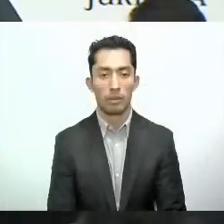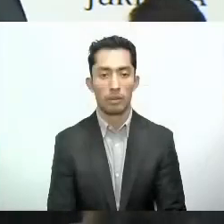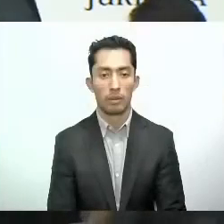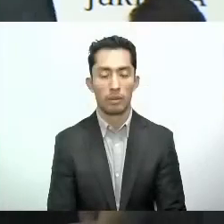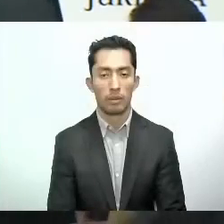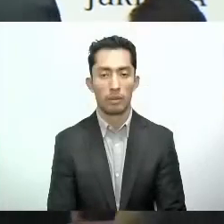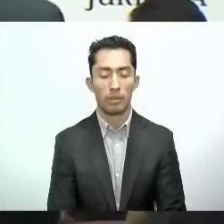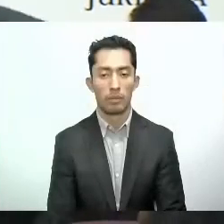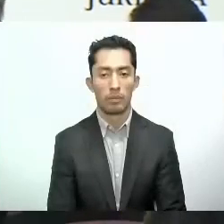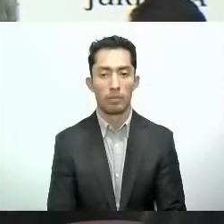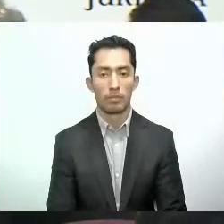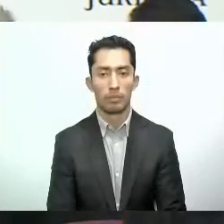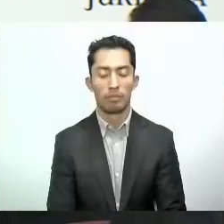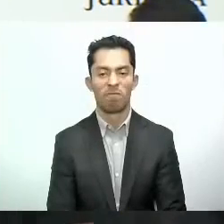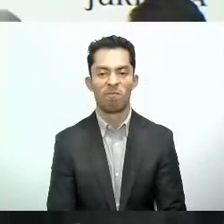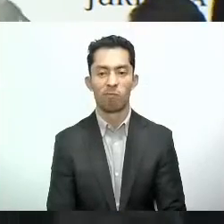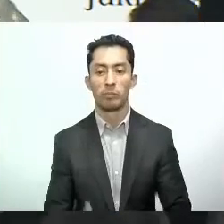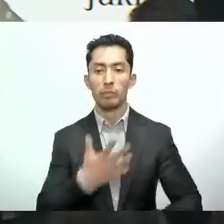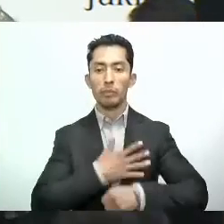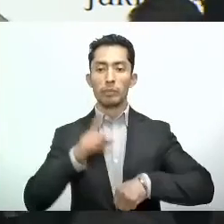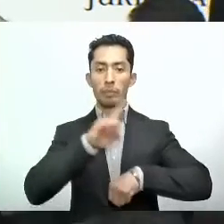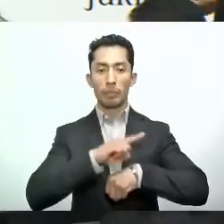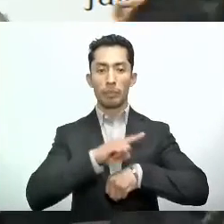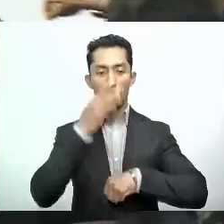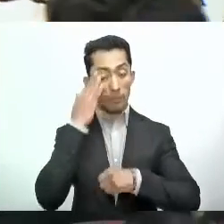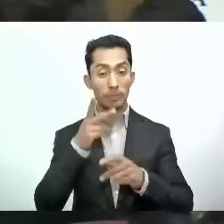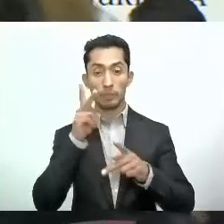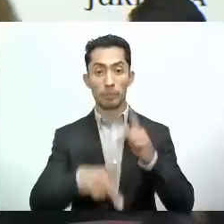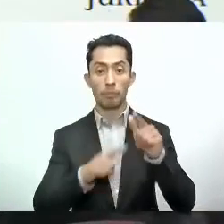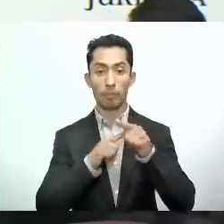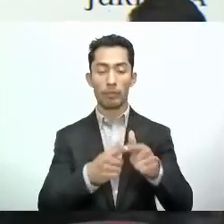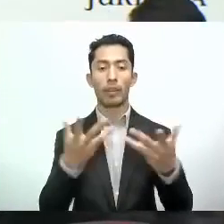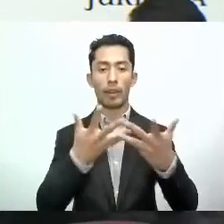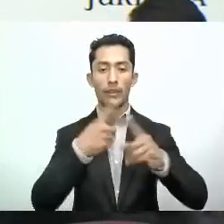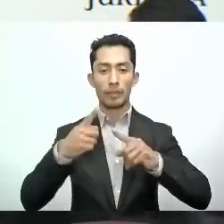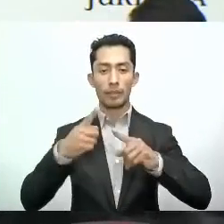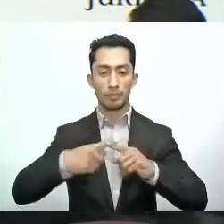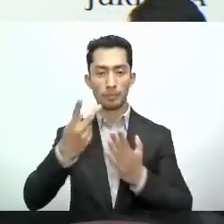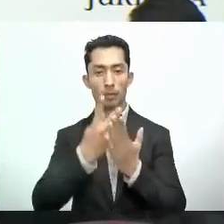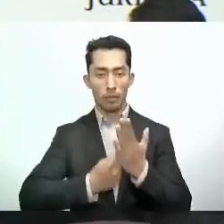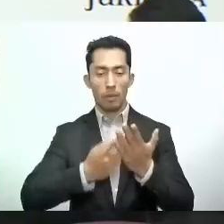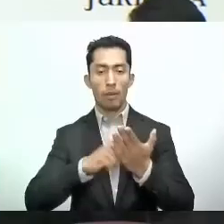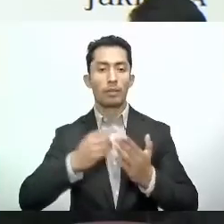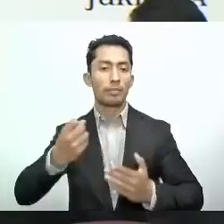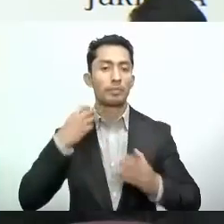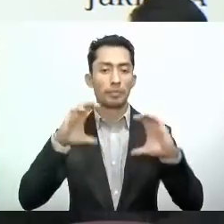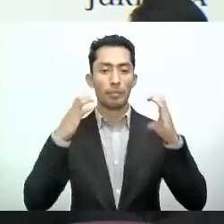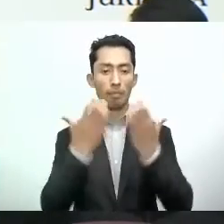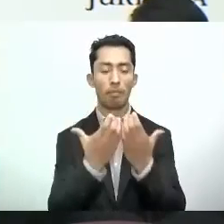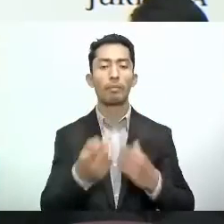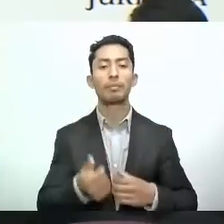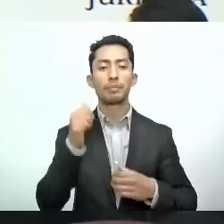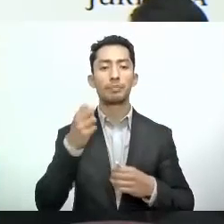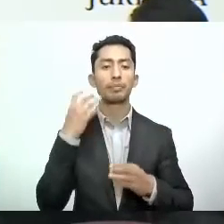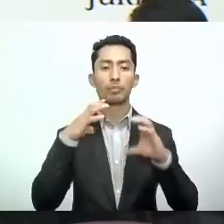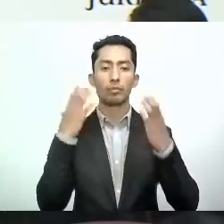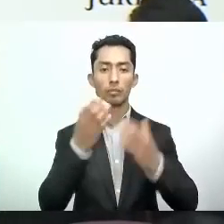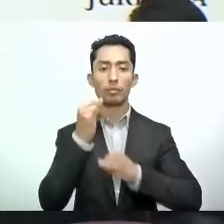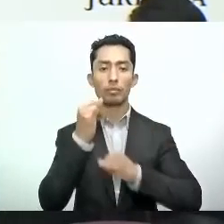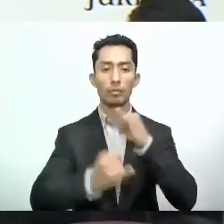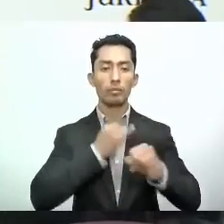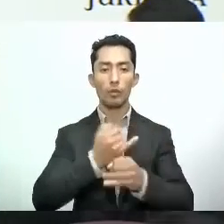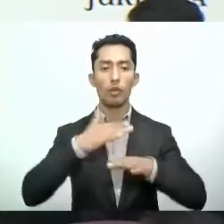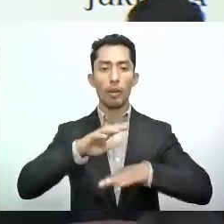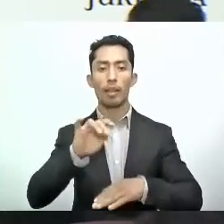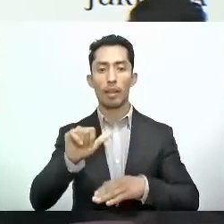Buenos días. Vamos a continuar con las actividades de este congreso, el primer Congreso Internacional sobre Ética